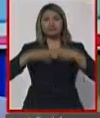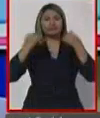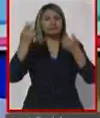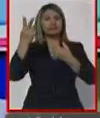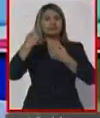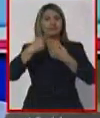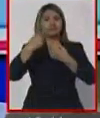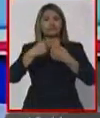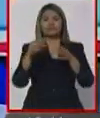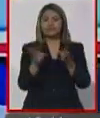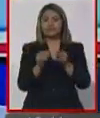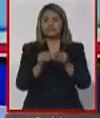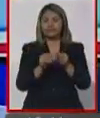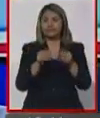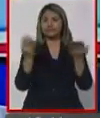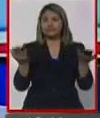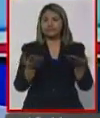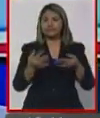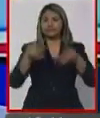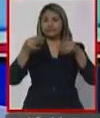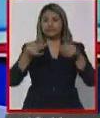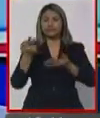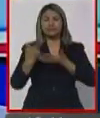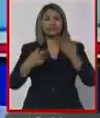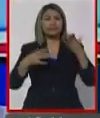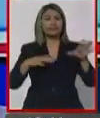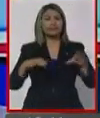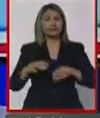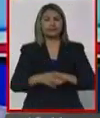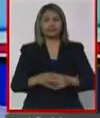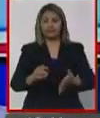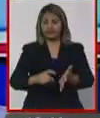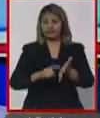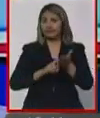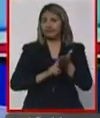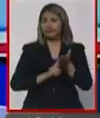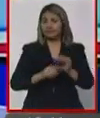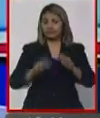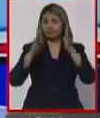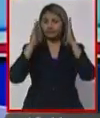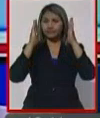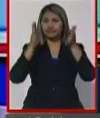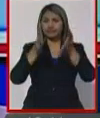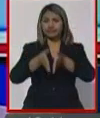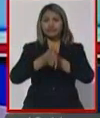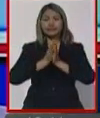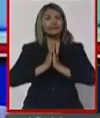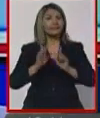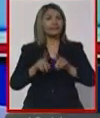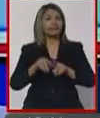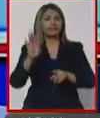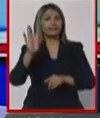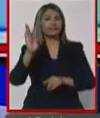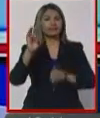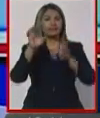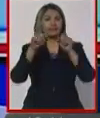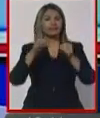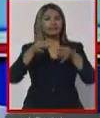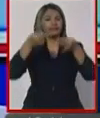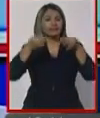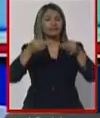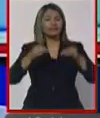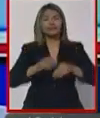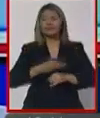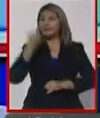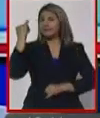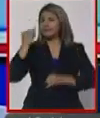para participar de una asamblea donde definieron medidas de presión exigiendo se escuchen sus demandas. 7 de ellos decidieron